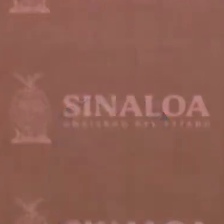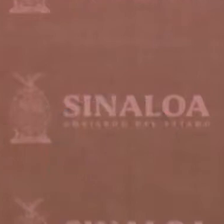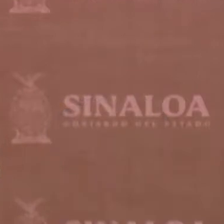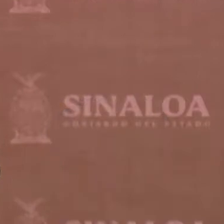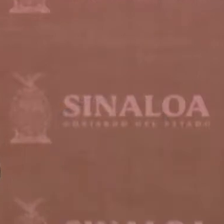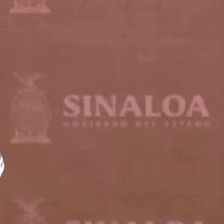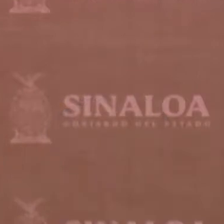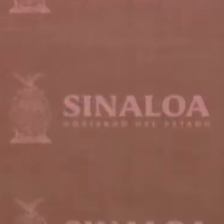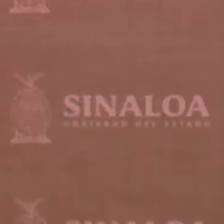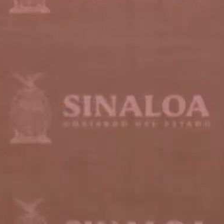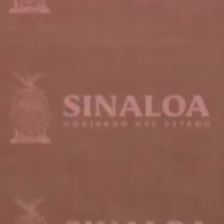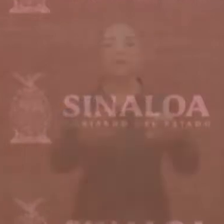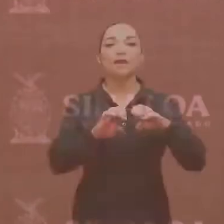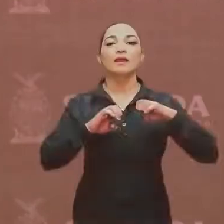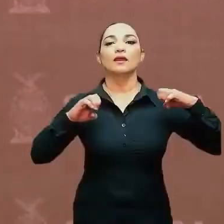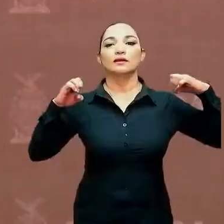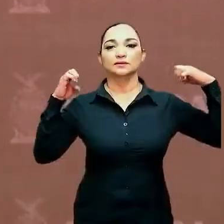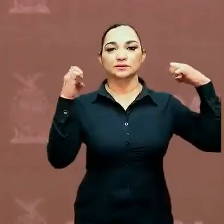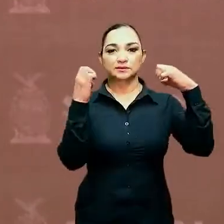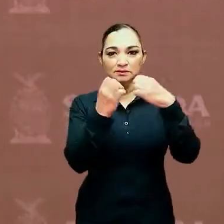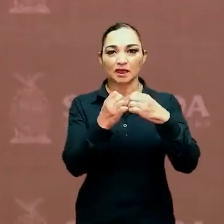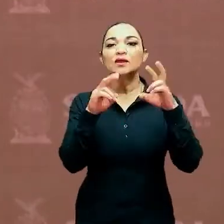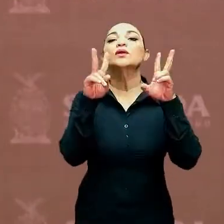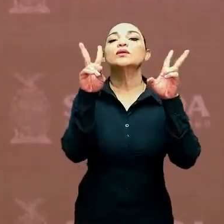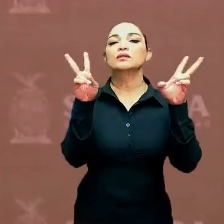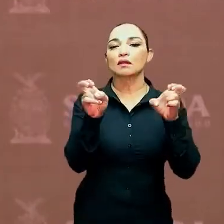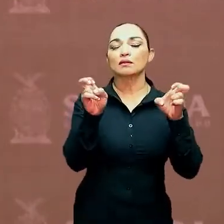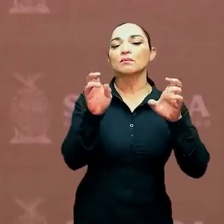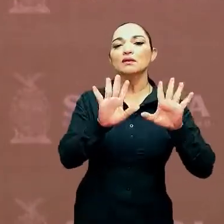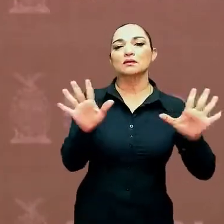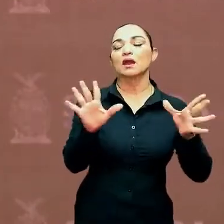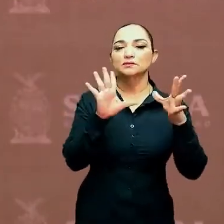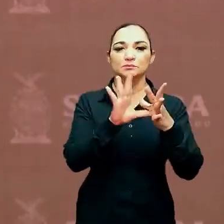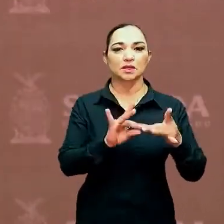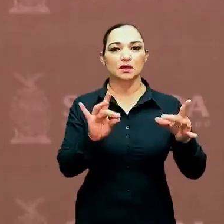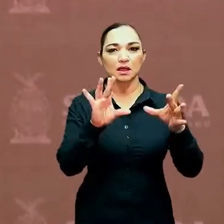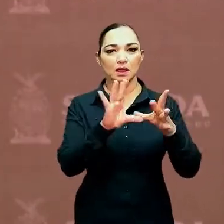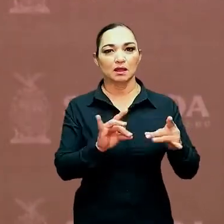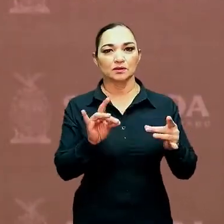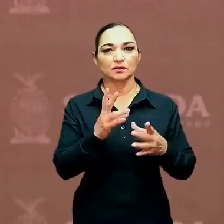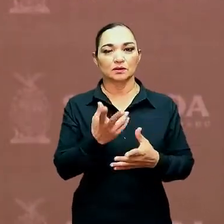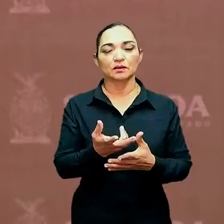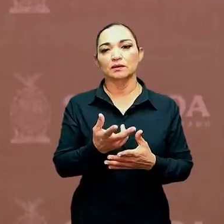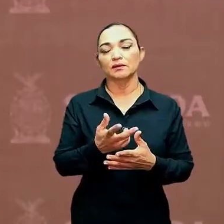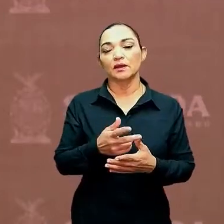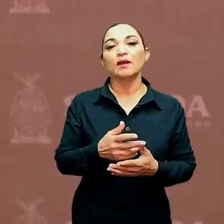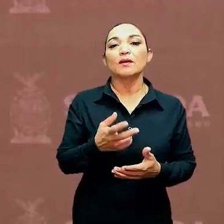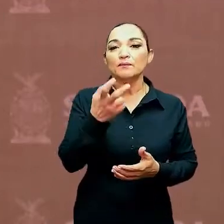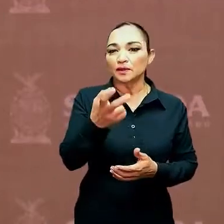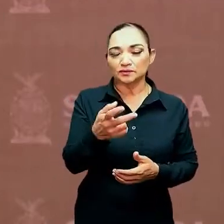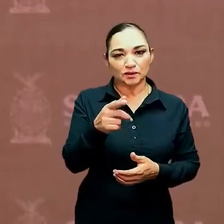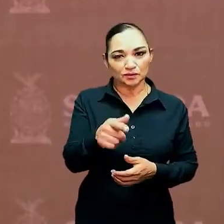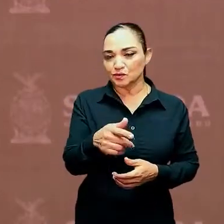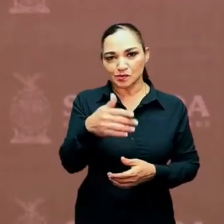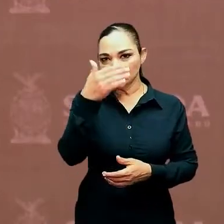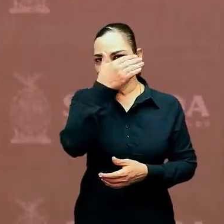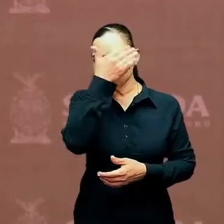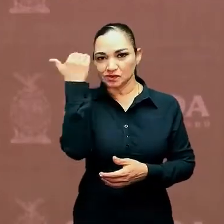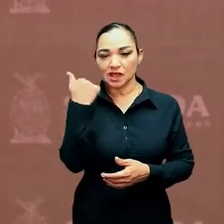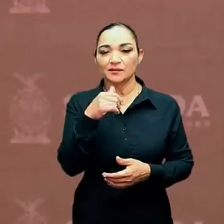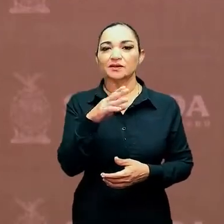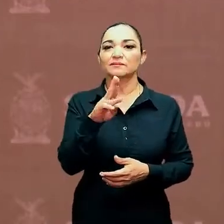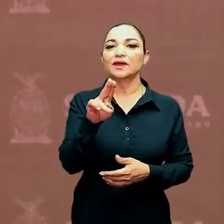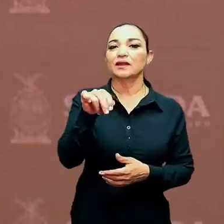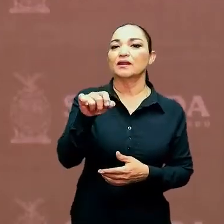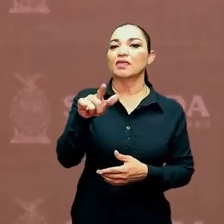Ya hablamos del estadio, de este estadio que por eso no te enteraste tú, Bernardino, pero ahí